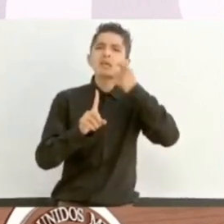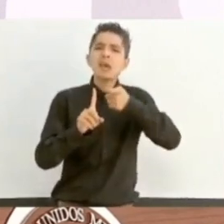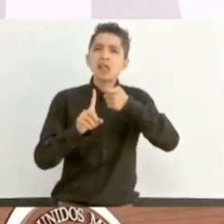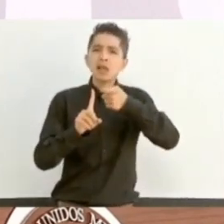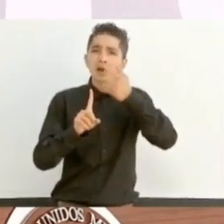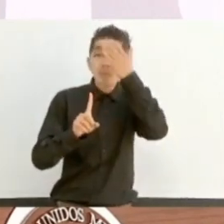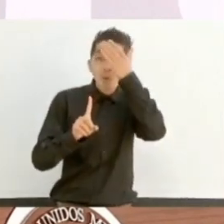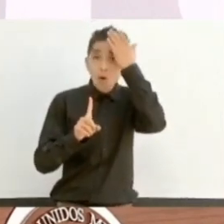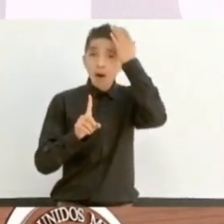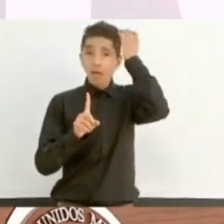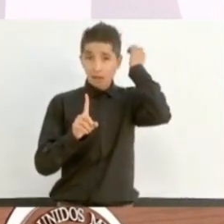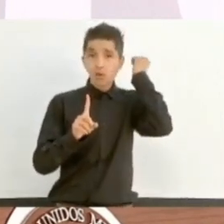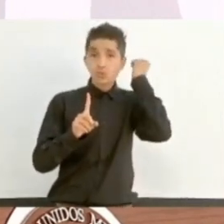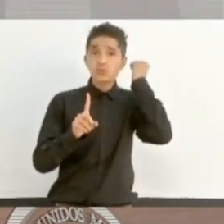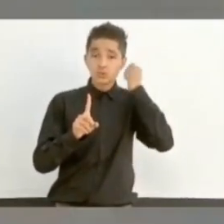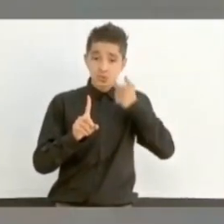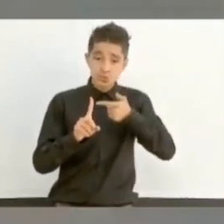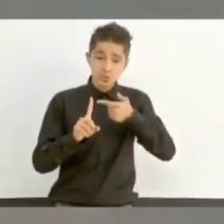Morelos,